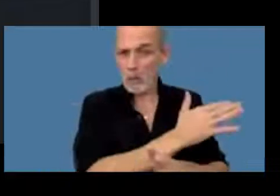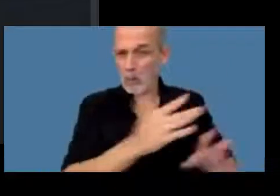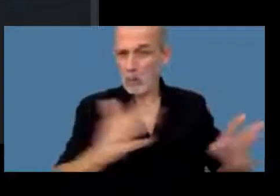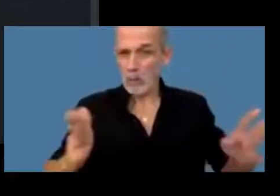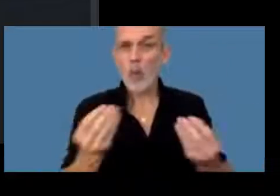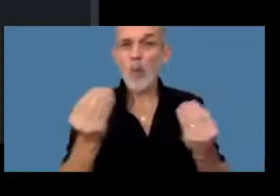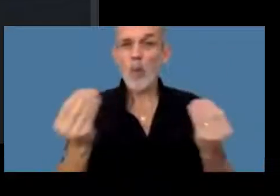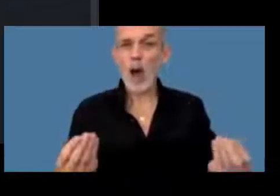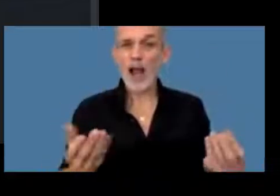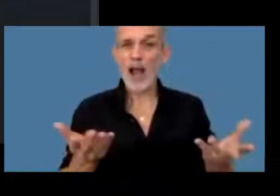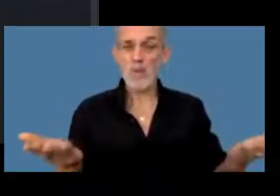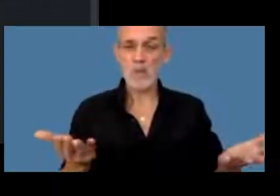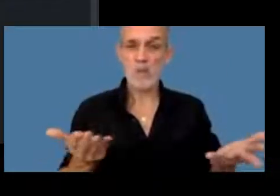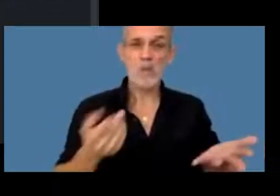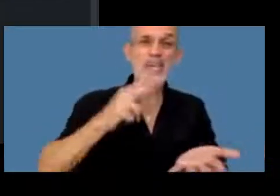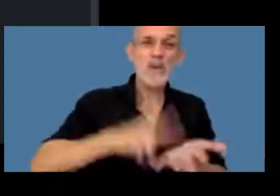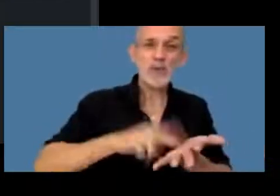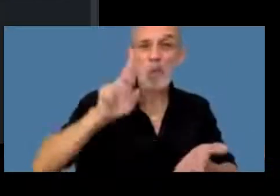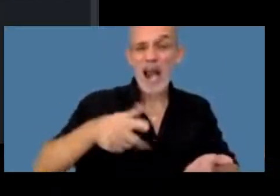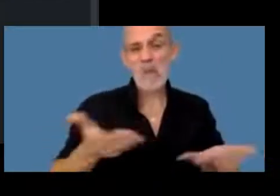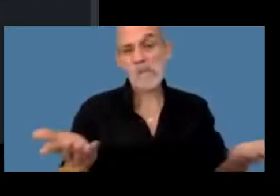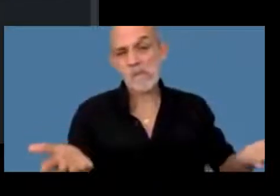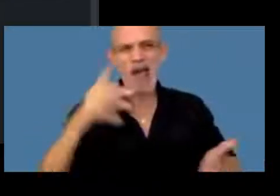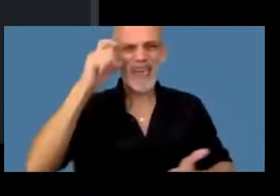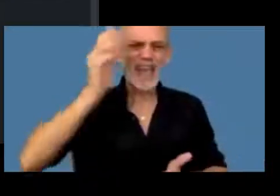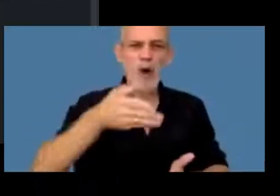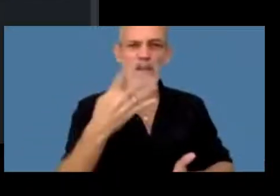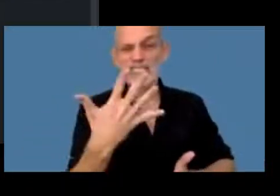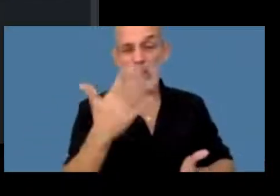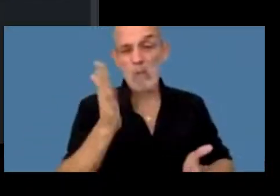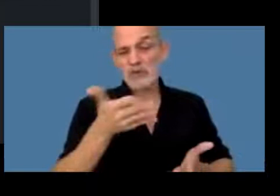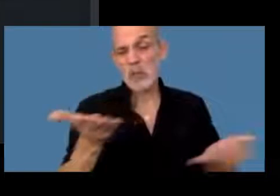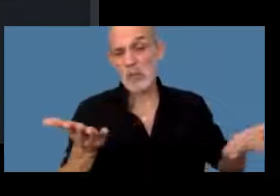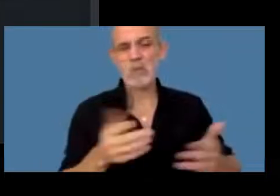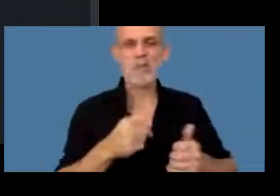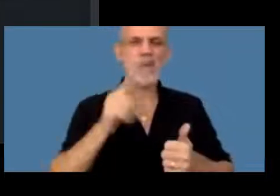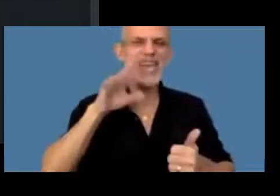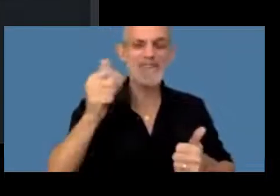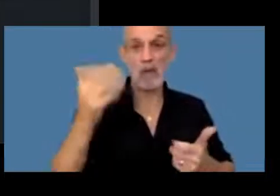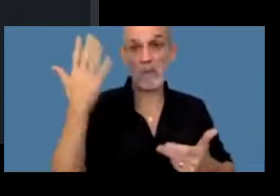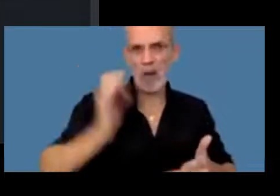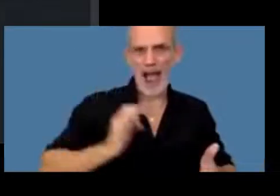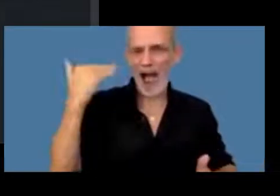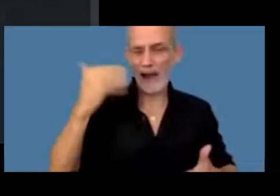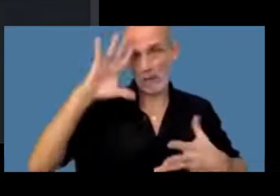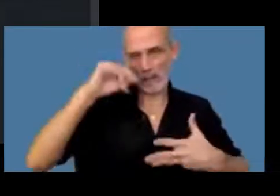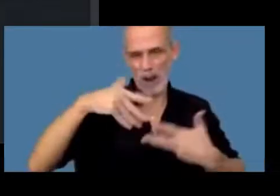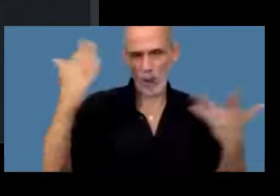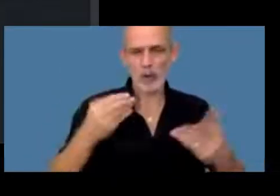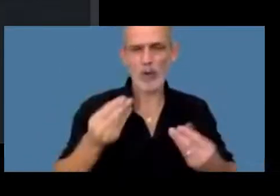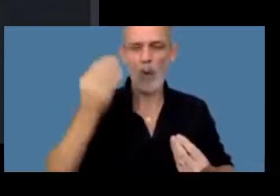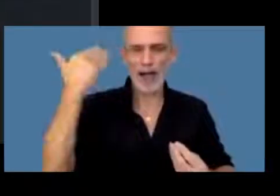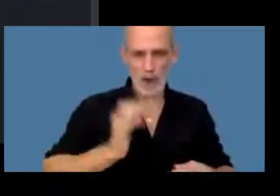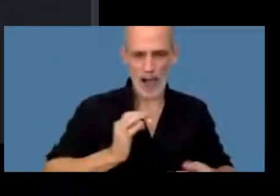grabó el pan, ¿no? Al 10,5, hace unos años atrás, no me acuerdo ya cuánto. Se intentó grabar la